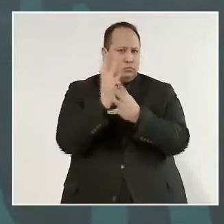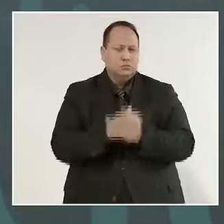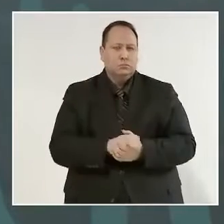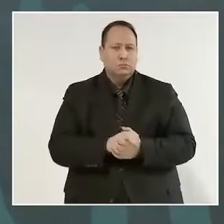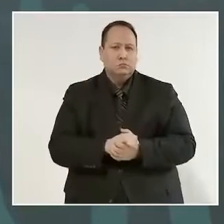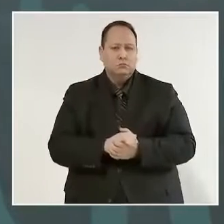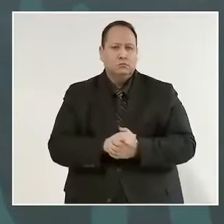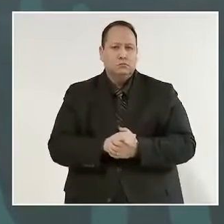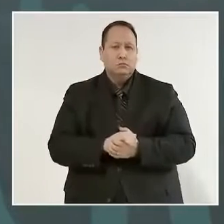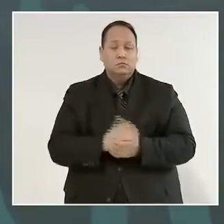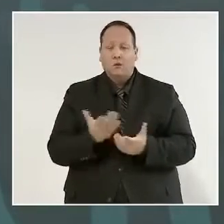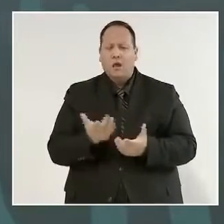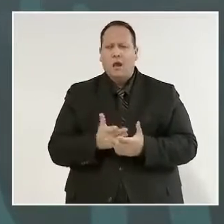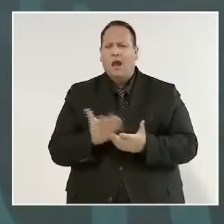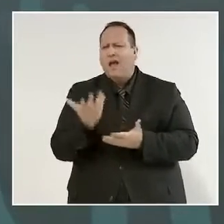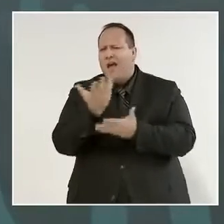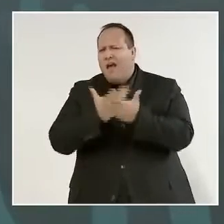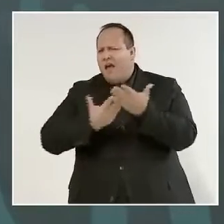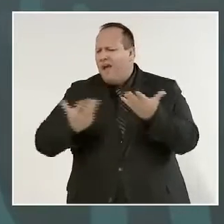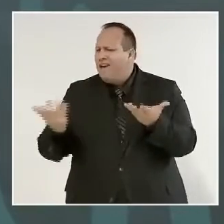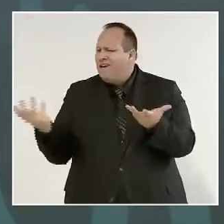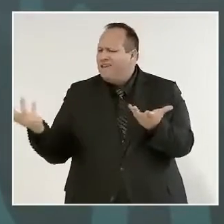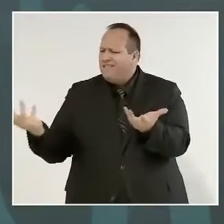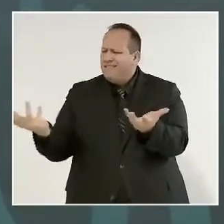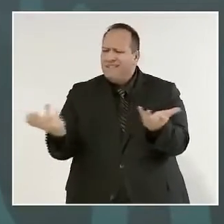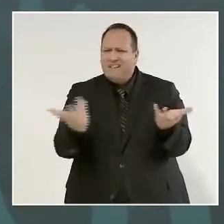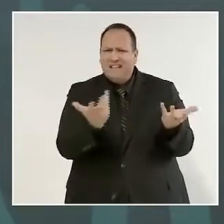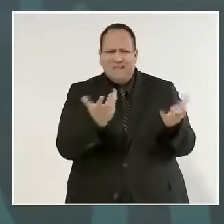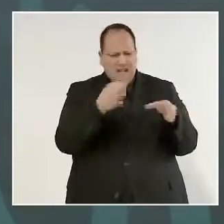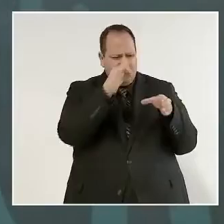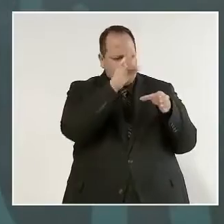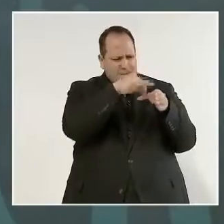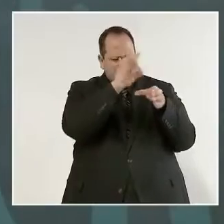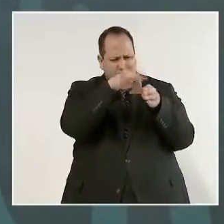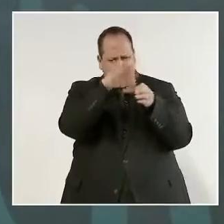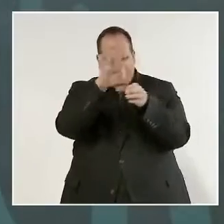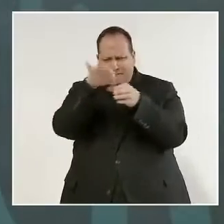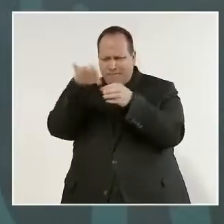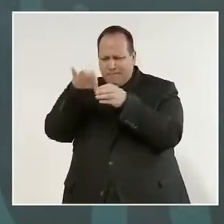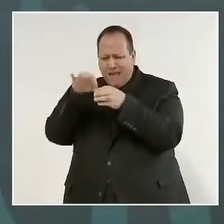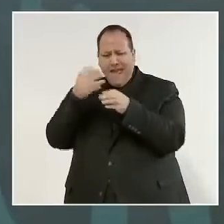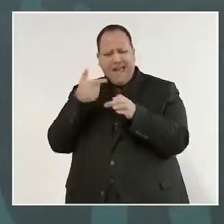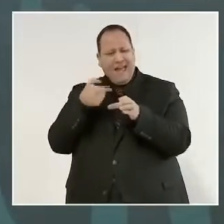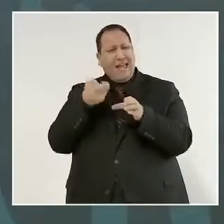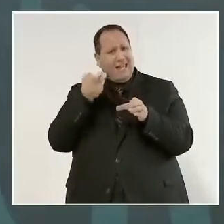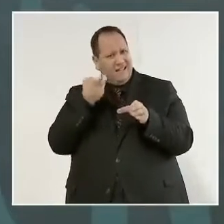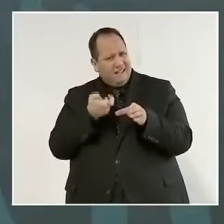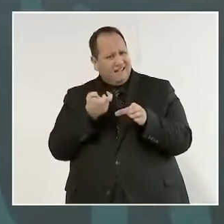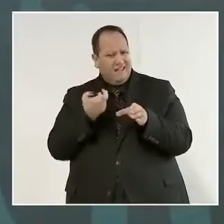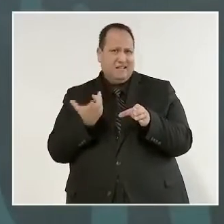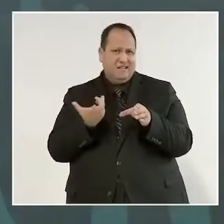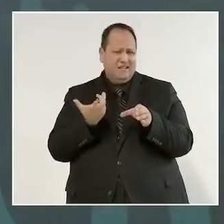Esto es un acto de entera